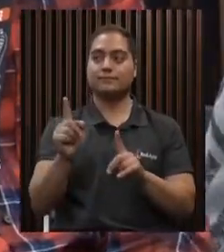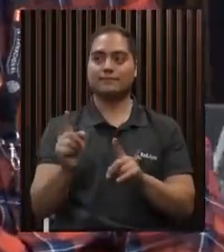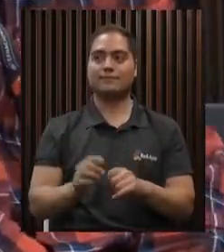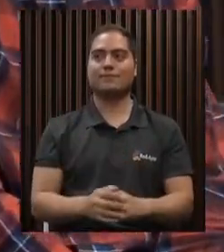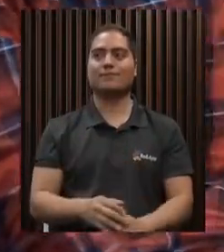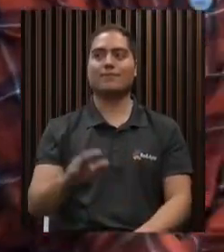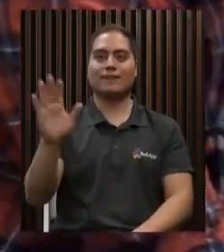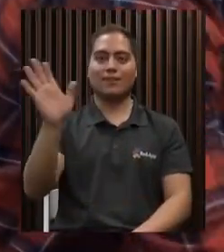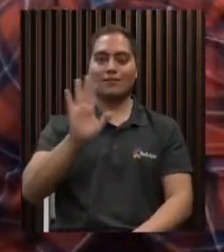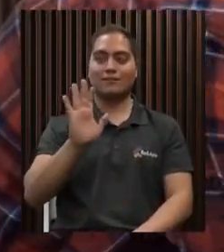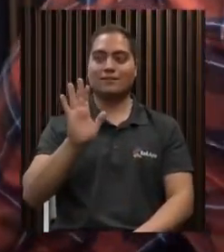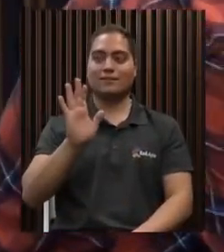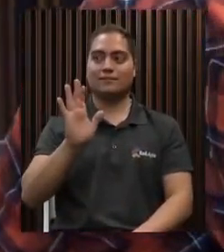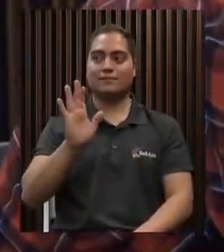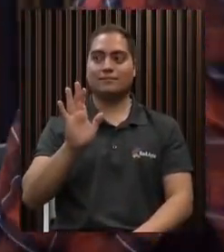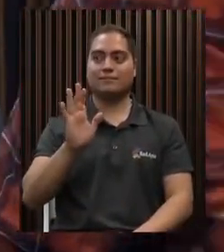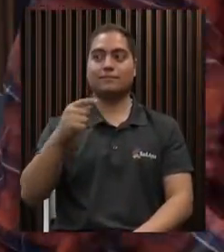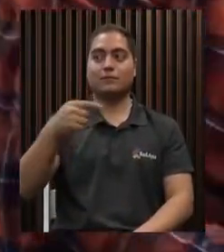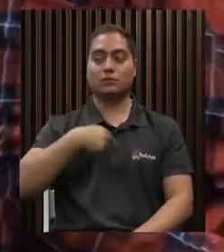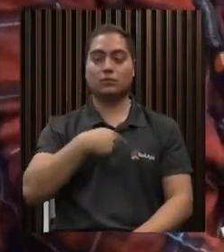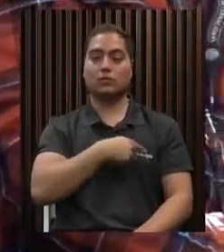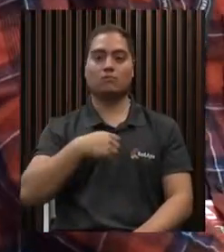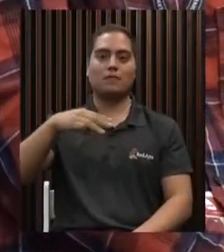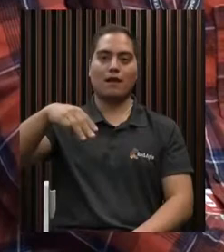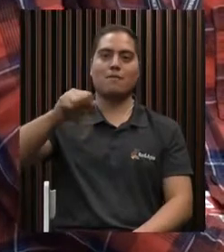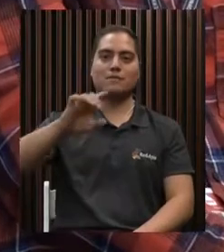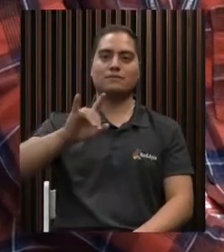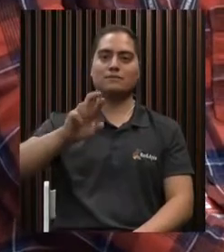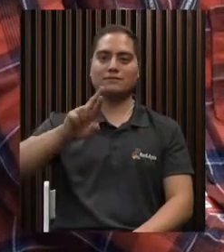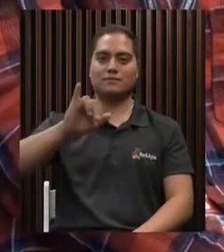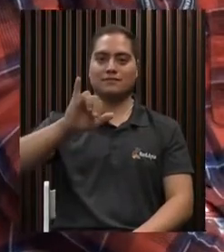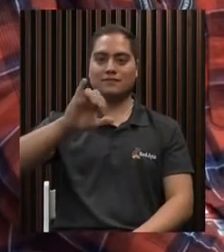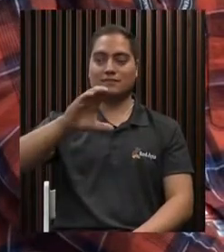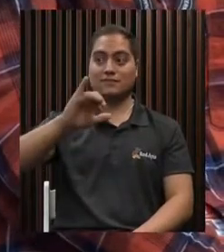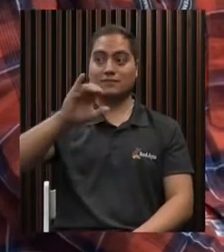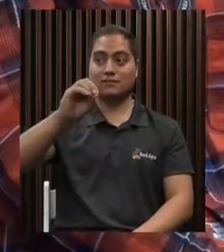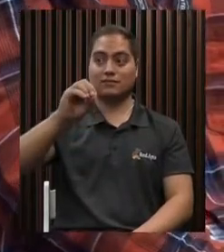Hola, me llamo Mauricio, estoy aquí